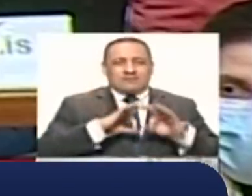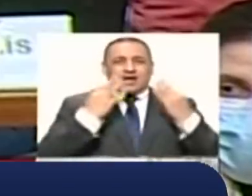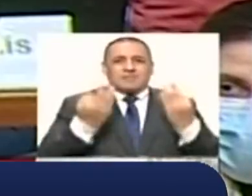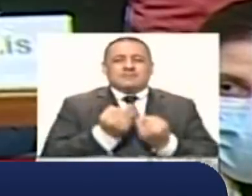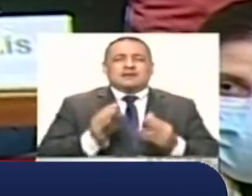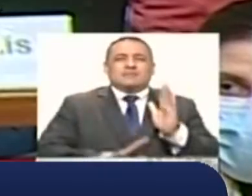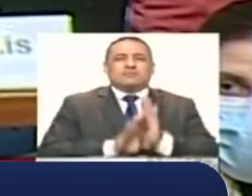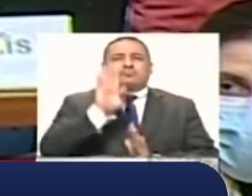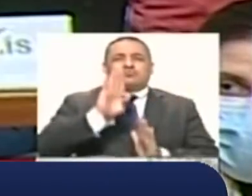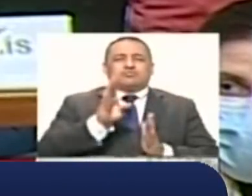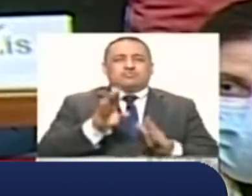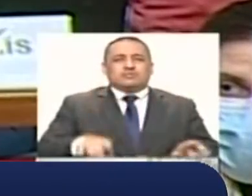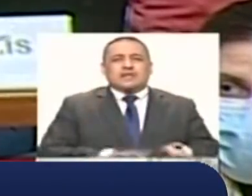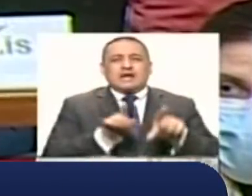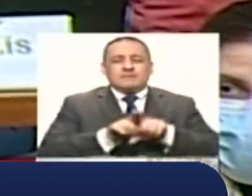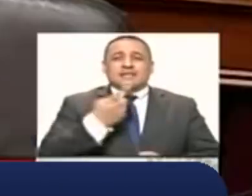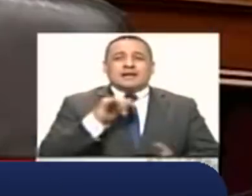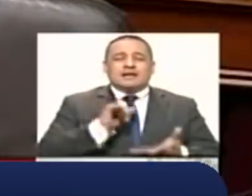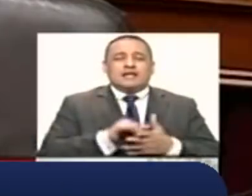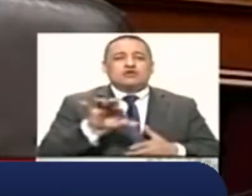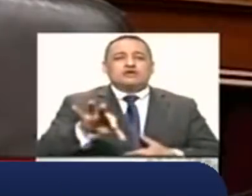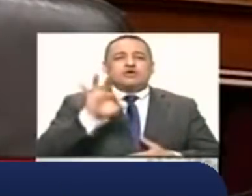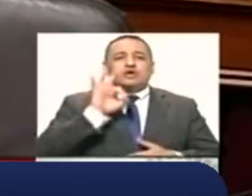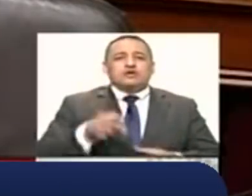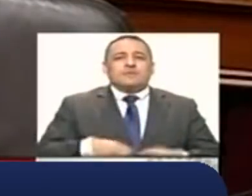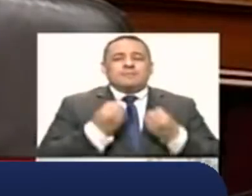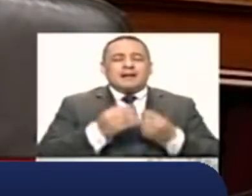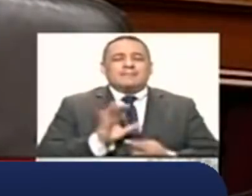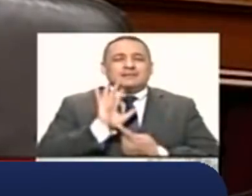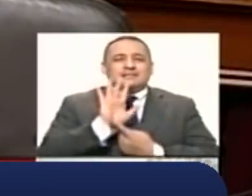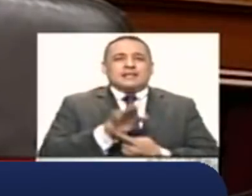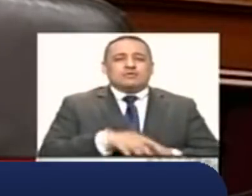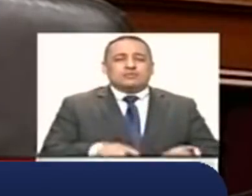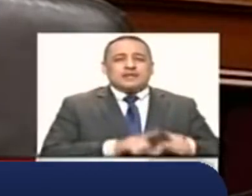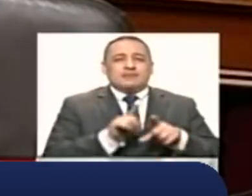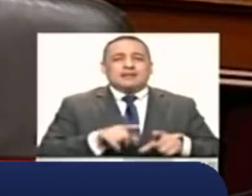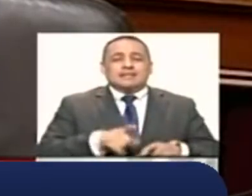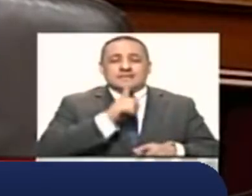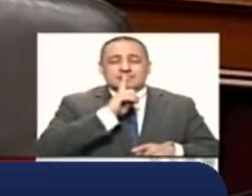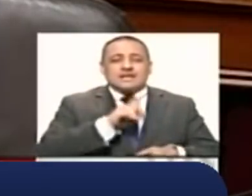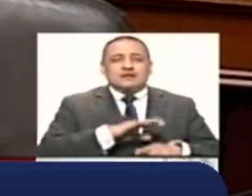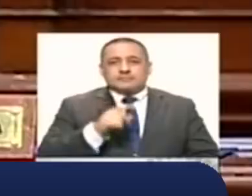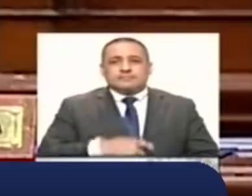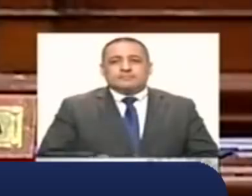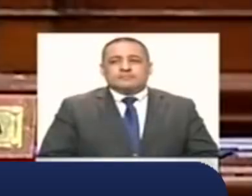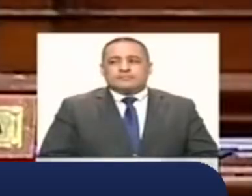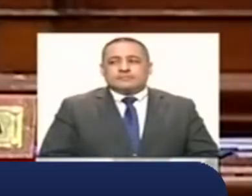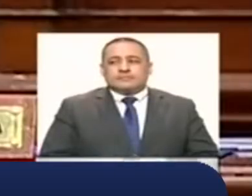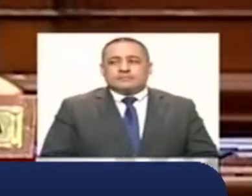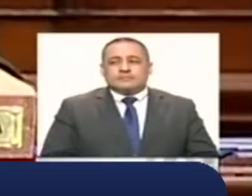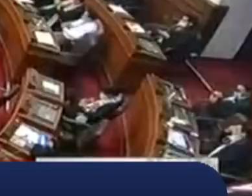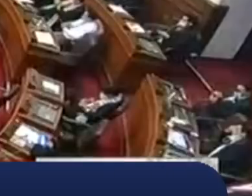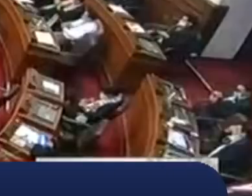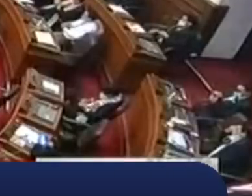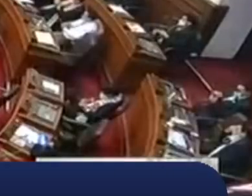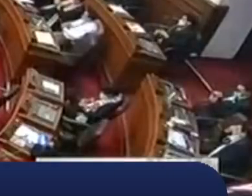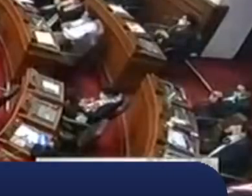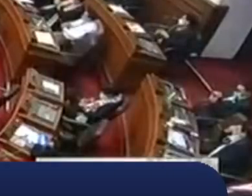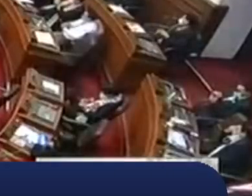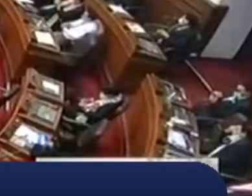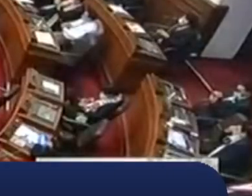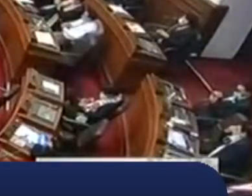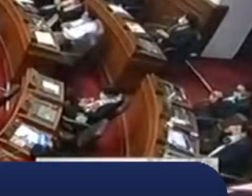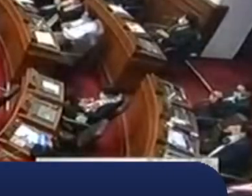también coincidirás, Carlos, ha dado algunos mensajes sobre algunas obras específicas en determinadas regiones. Esas son